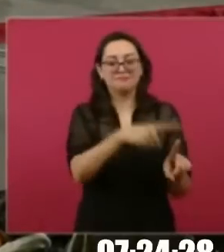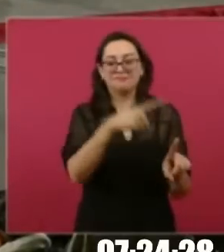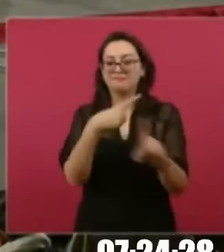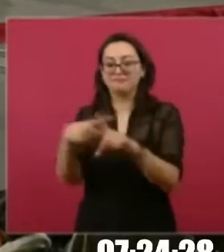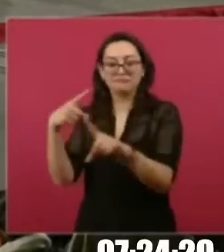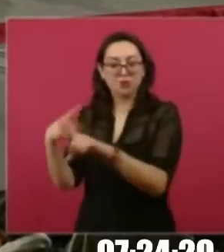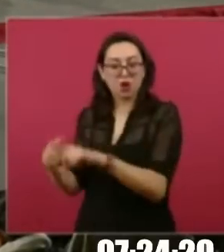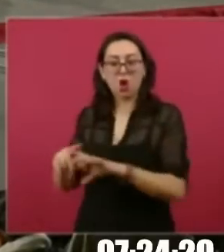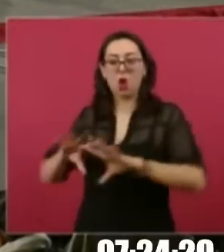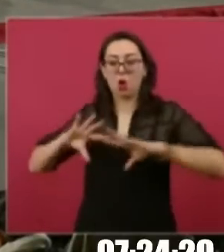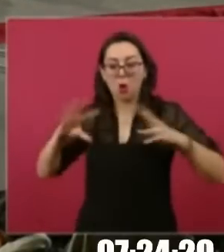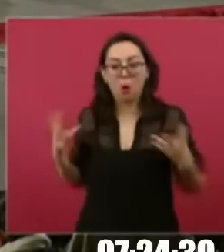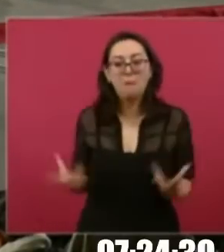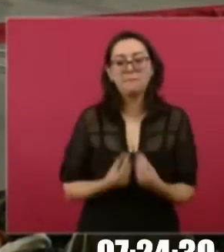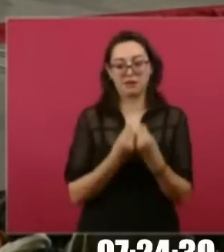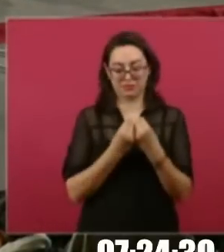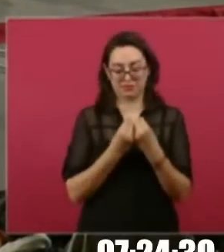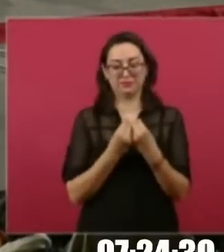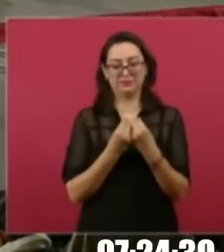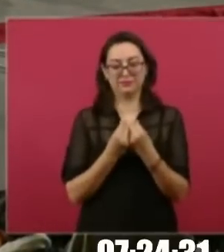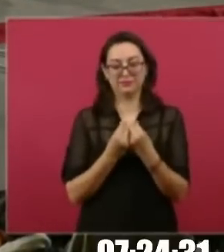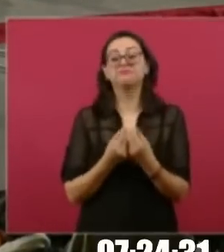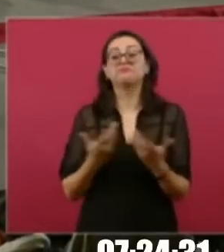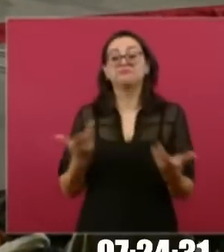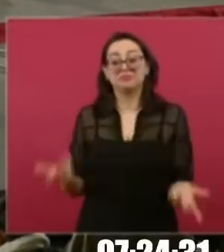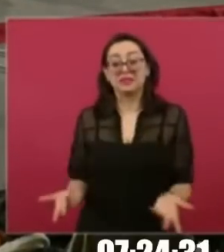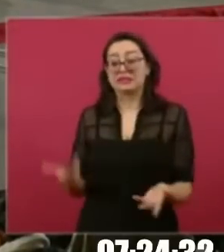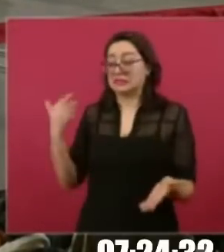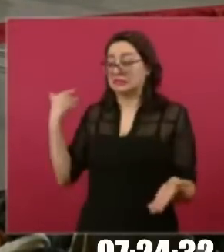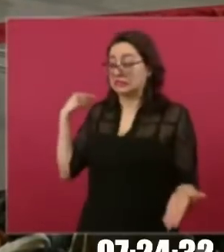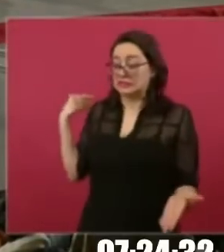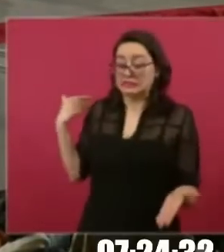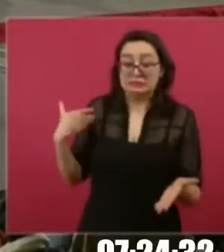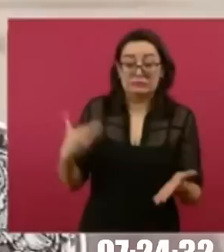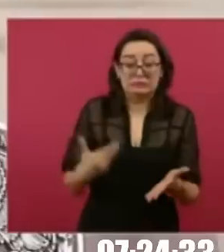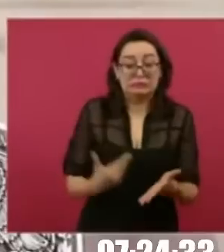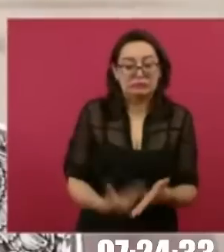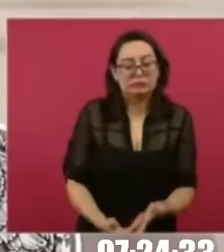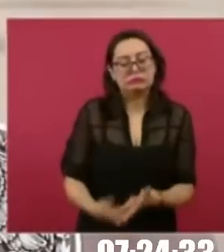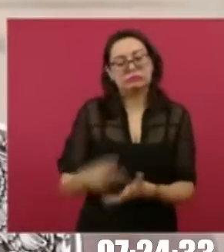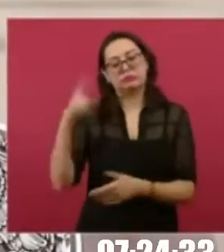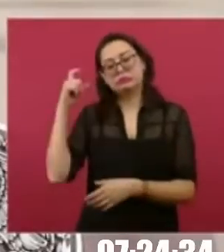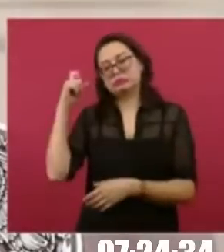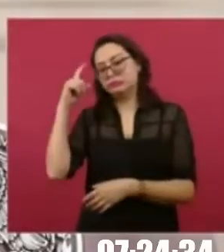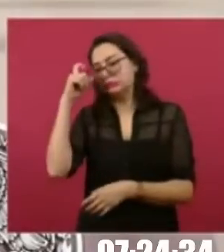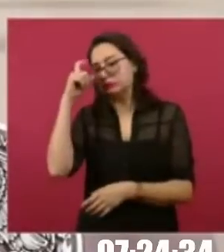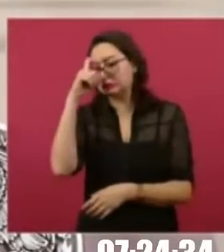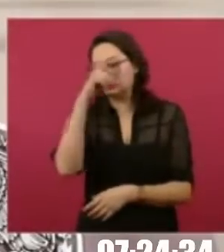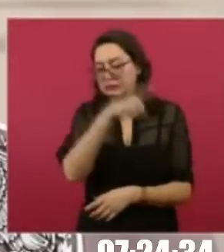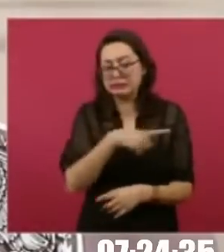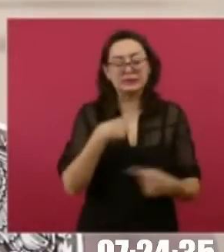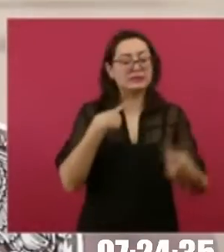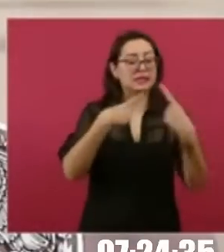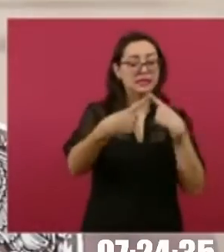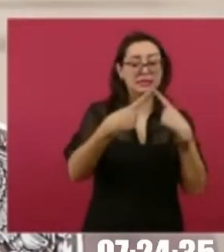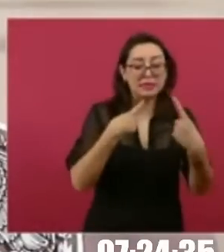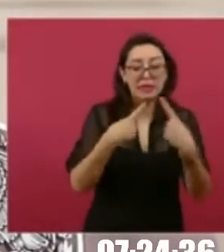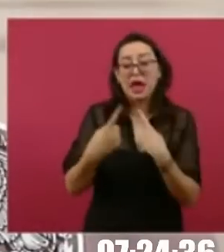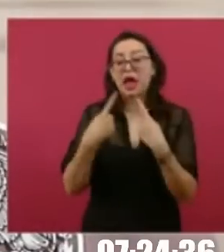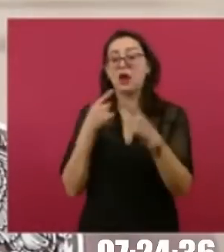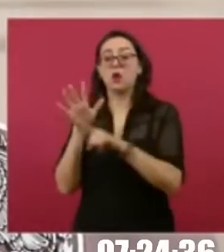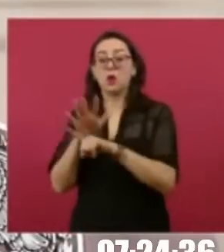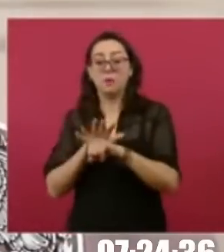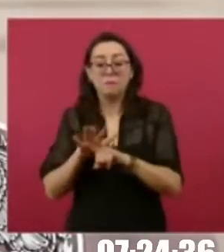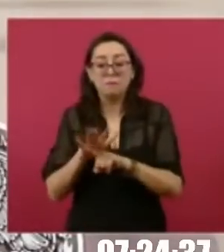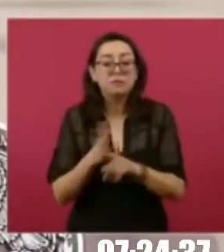salud para llegar a la fecha de hoy han pasado muchos meses muchas horas mucho diálogo entendimiento